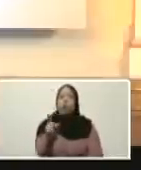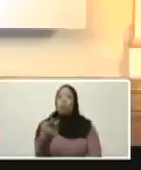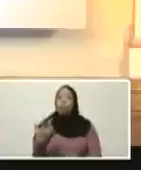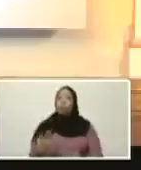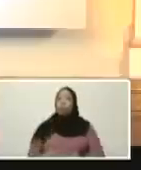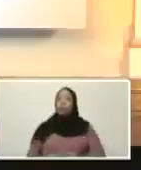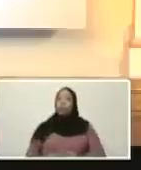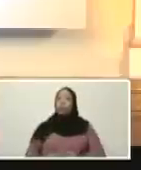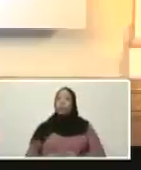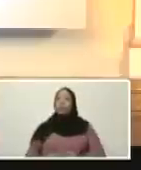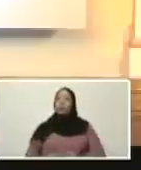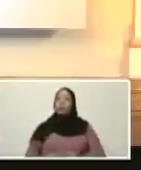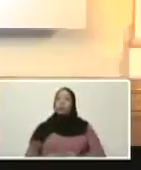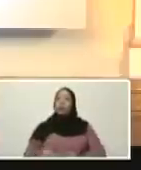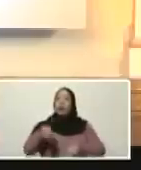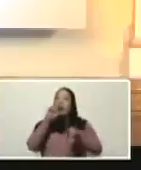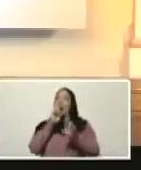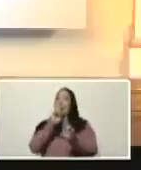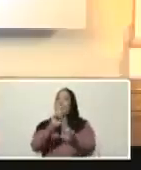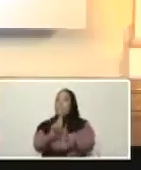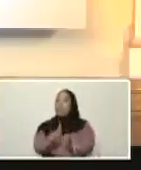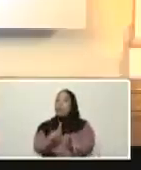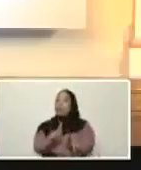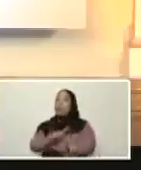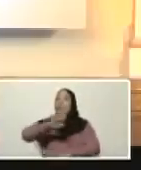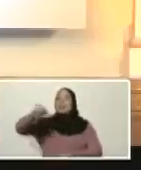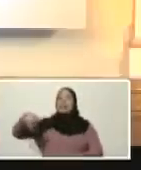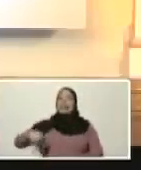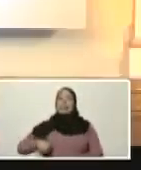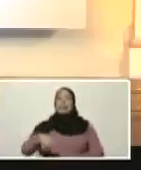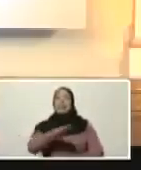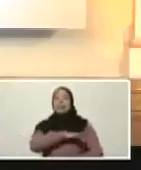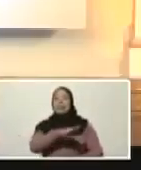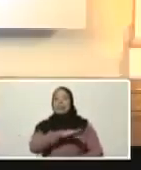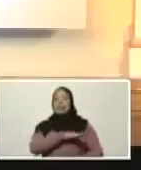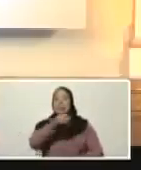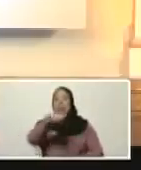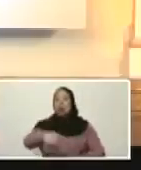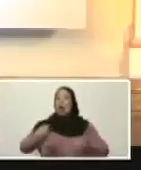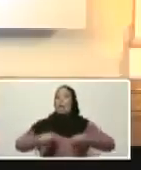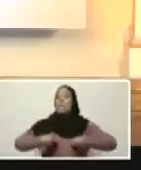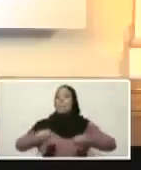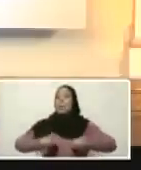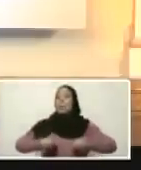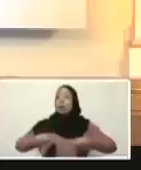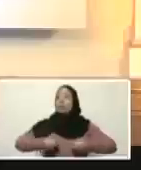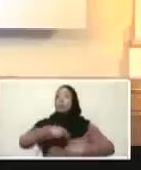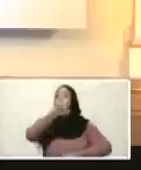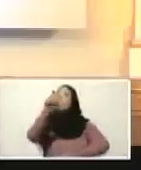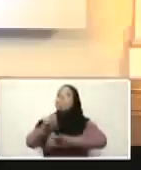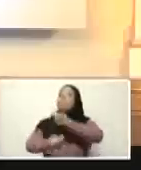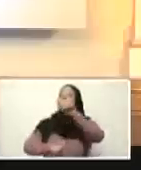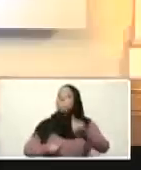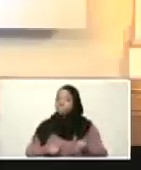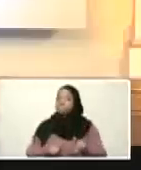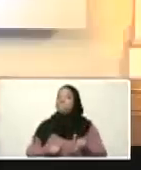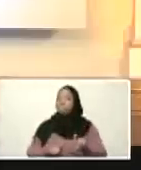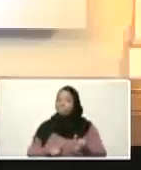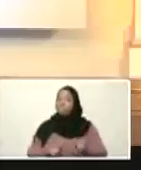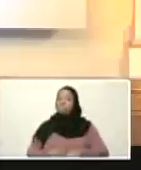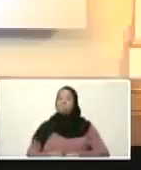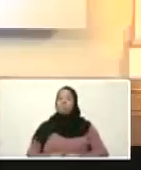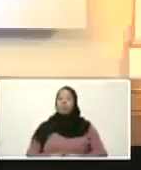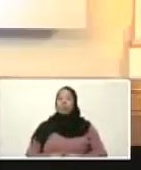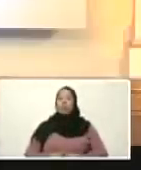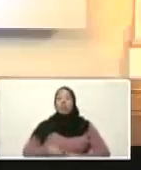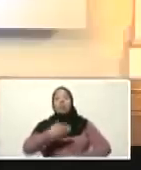Esta es la pregunta que debemos responder con nuestras propias vidas. Es la interrogante que nos interpela